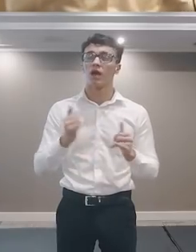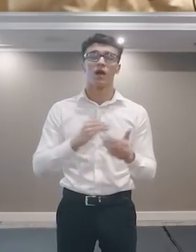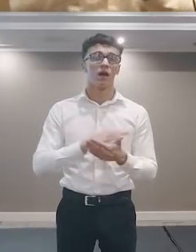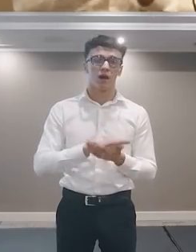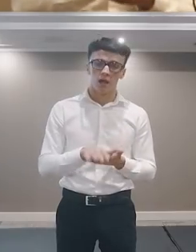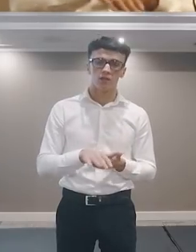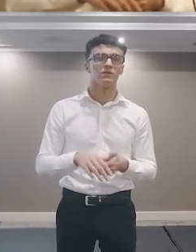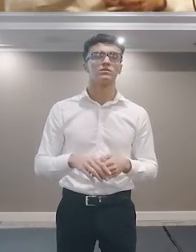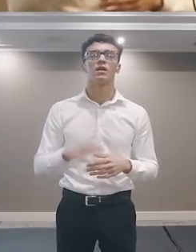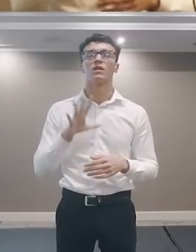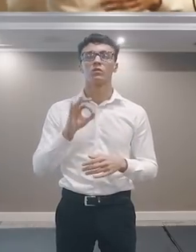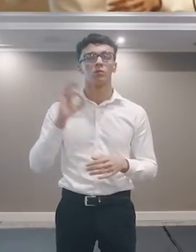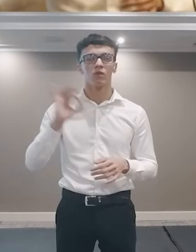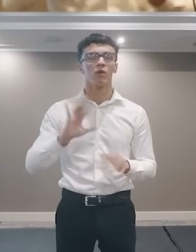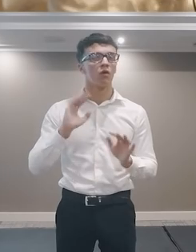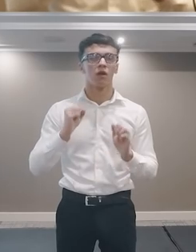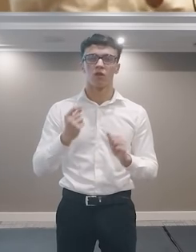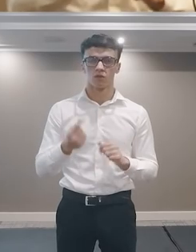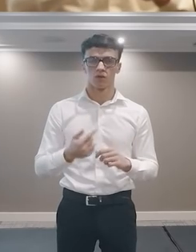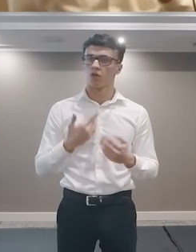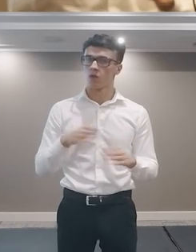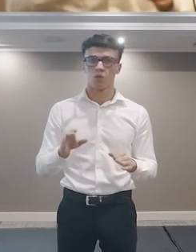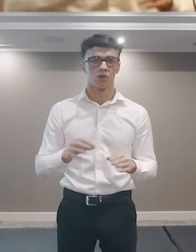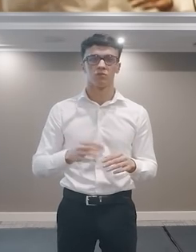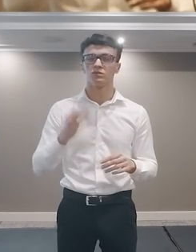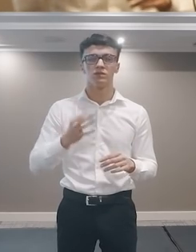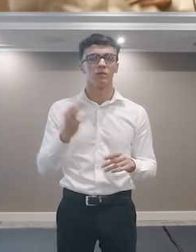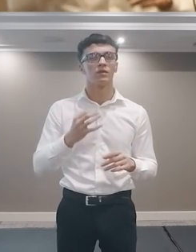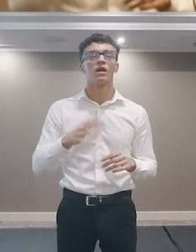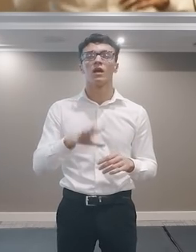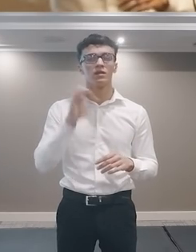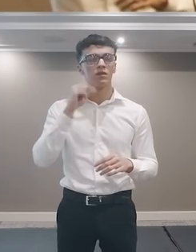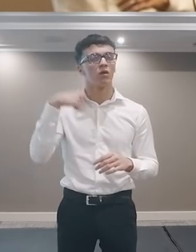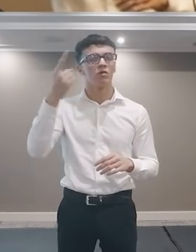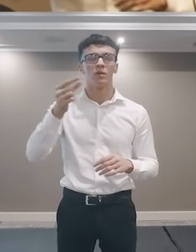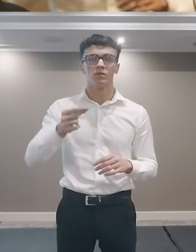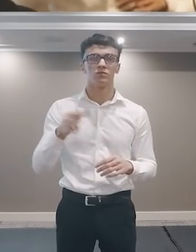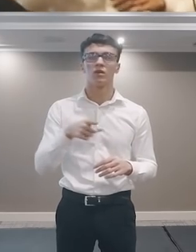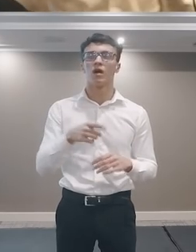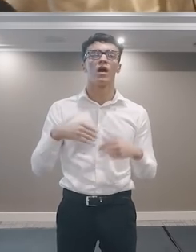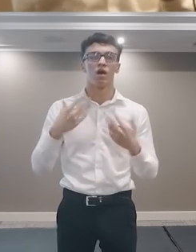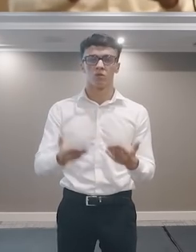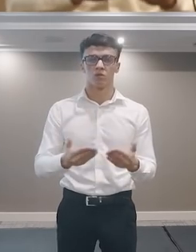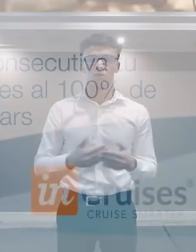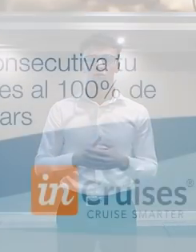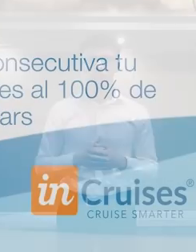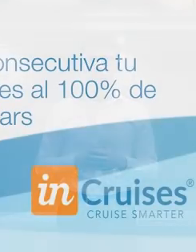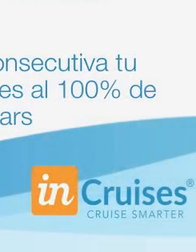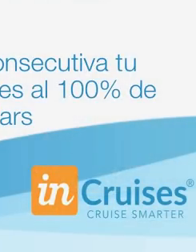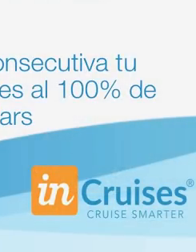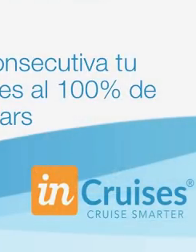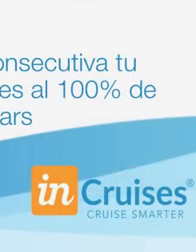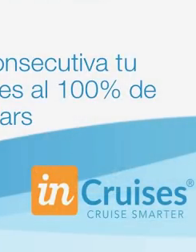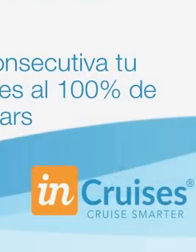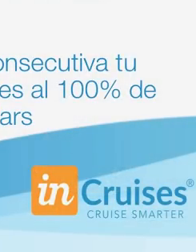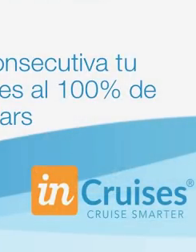pero siempre tenéis que entender y ser conscientes de que le estáis dando un regalo a la persona que le estáis presentando el club y con tan